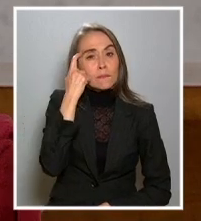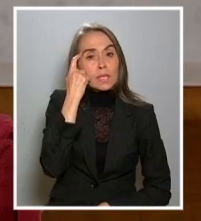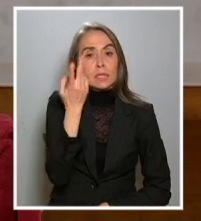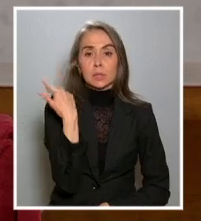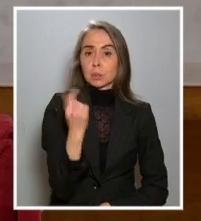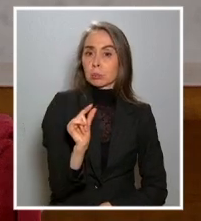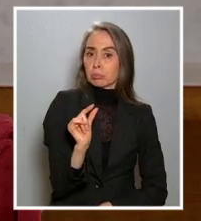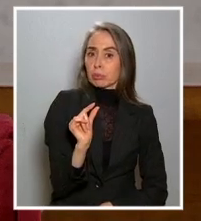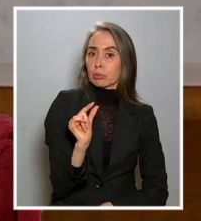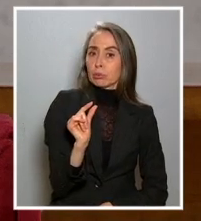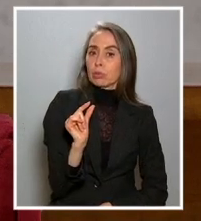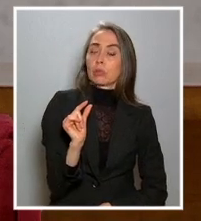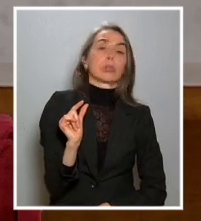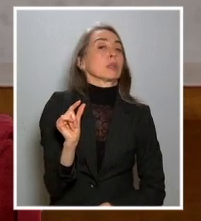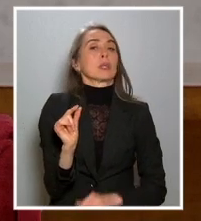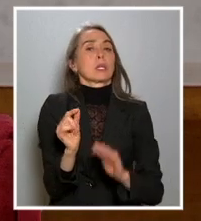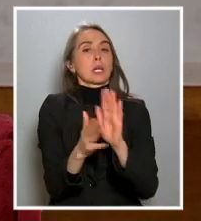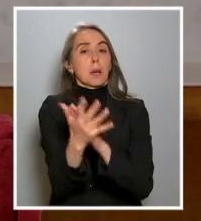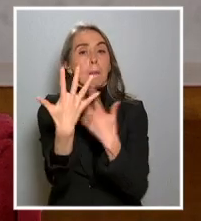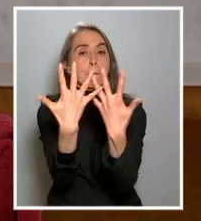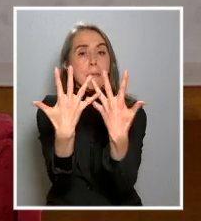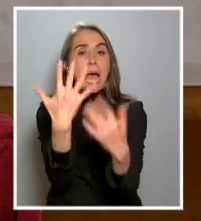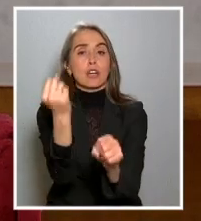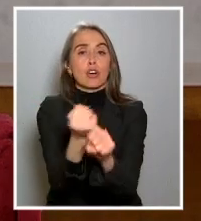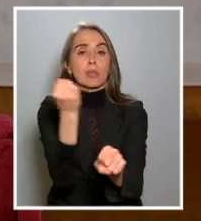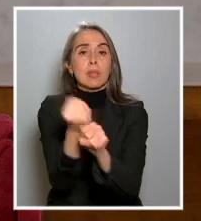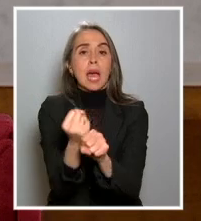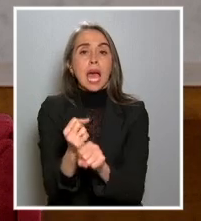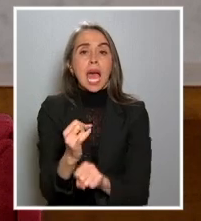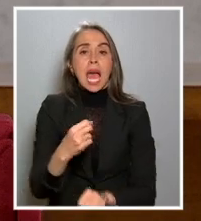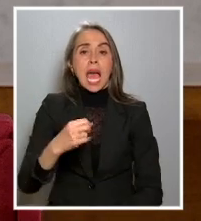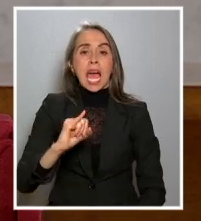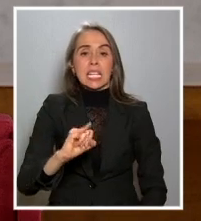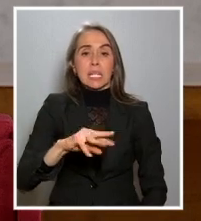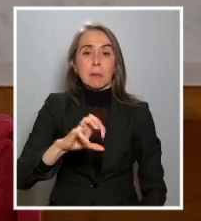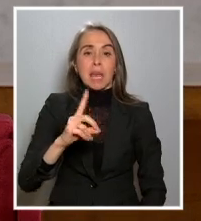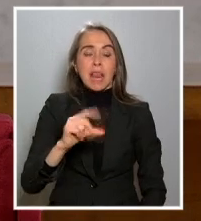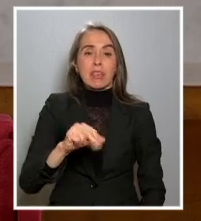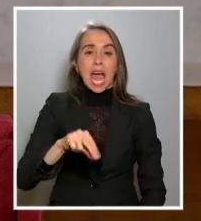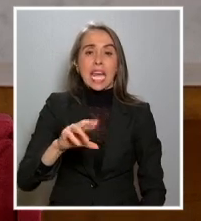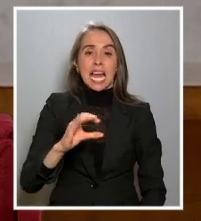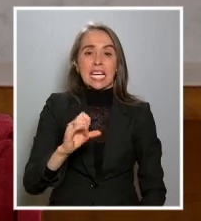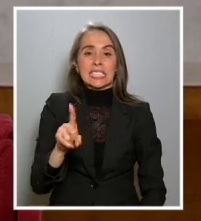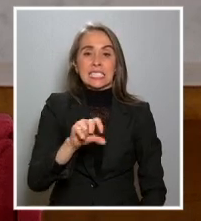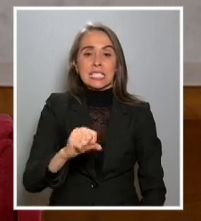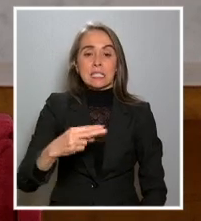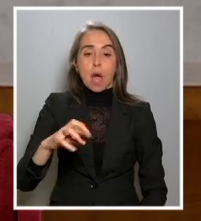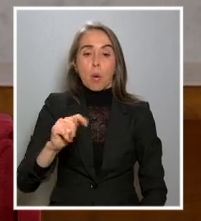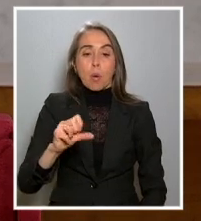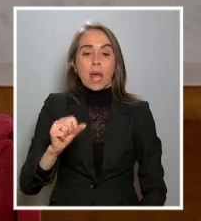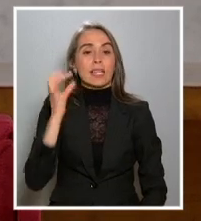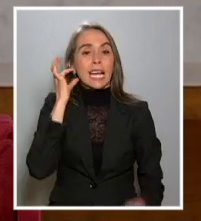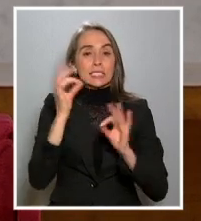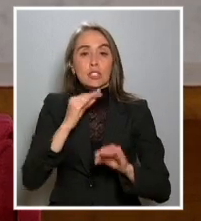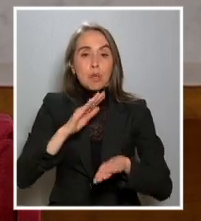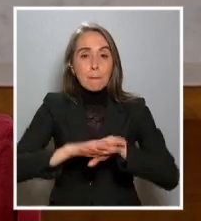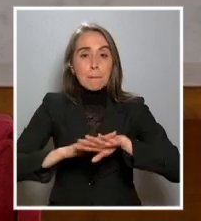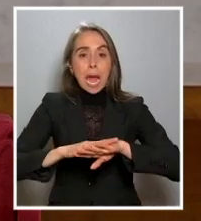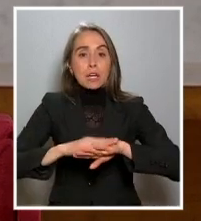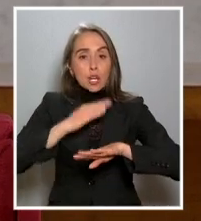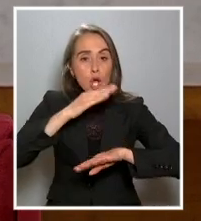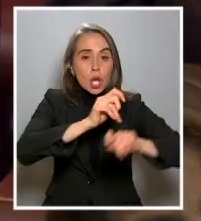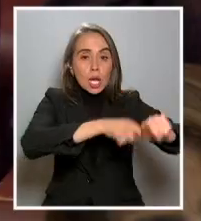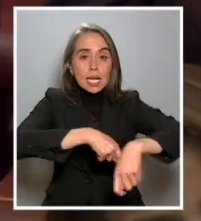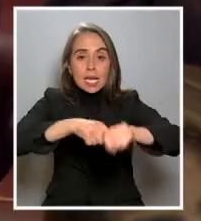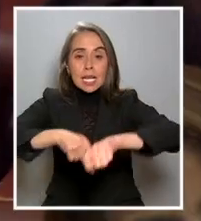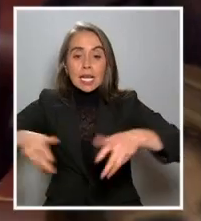poco, las manos trabajadoras de Imelda Narcisa Huerta, agricultora de hortalizas